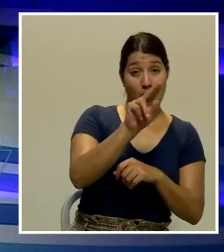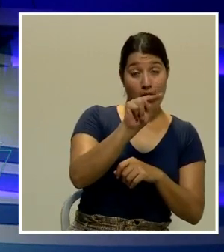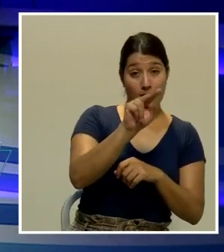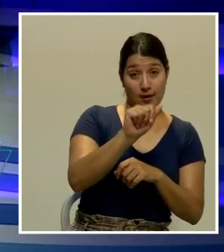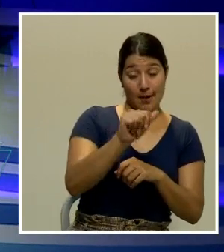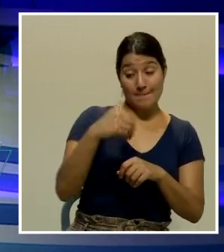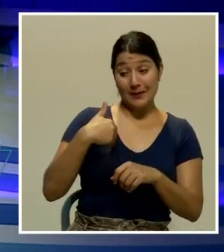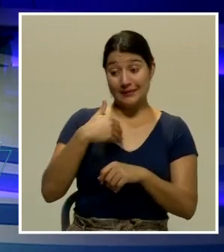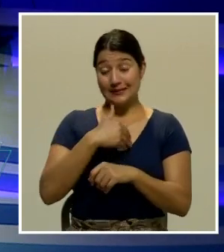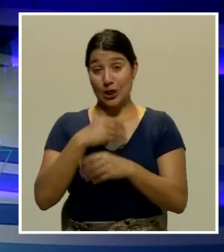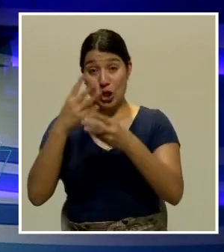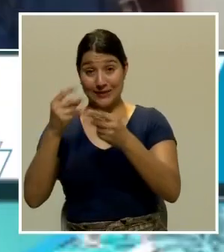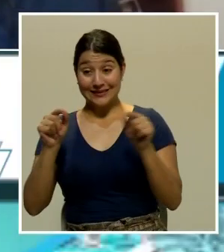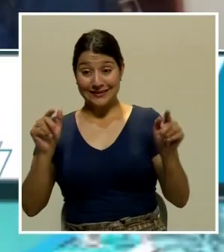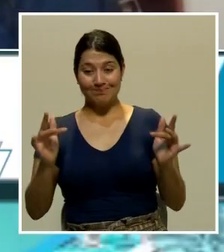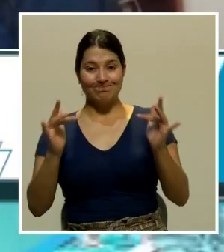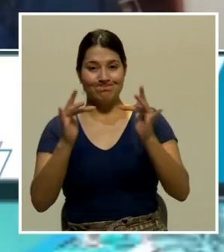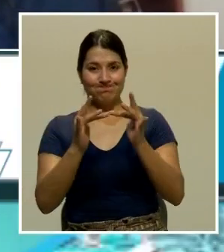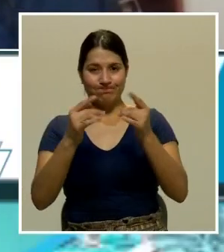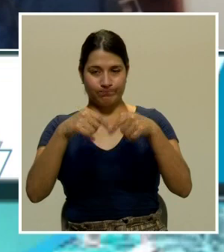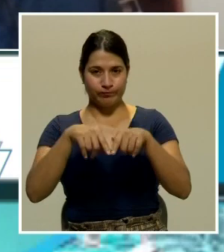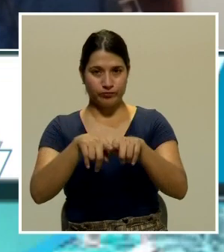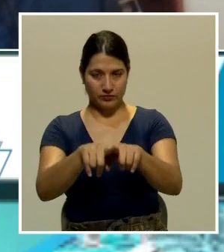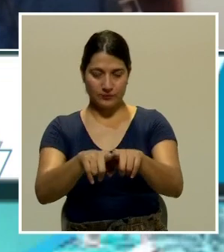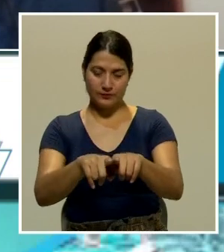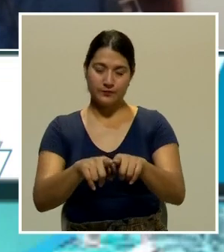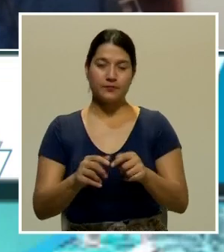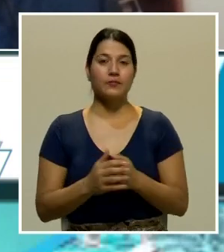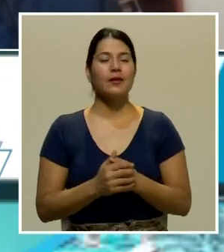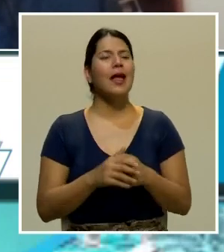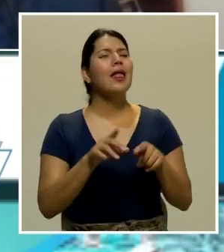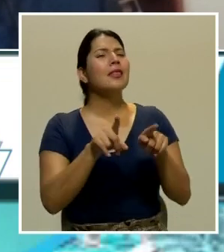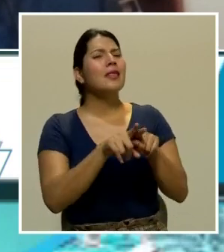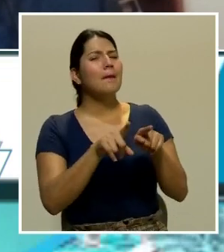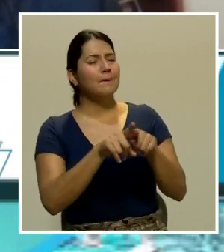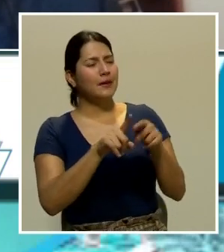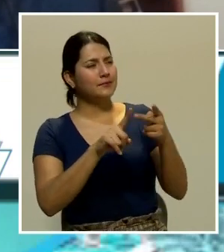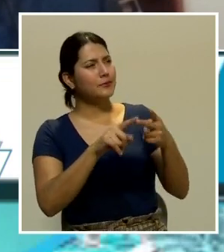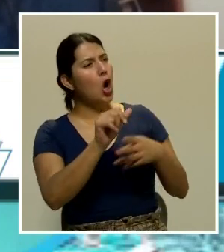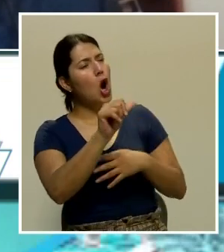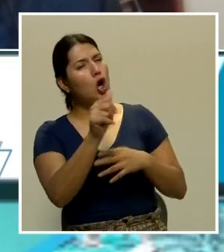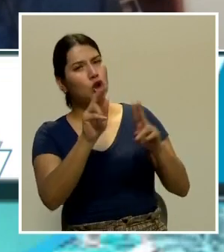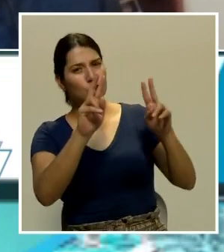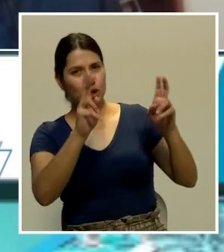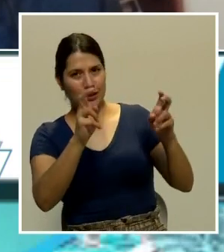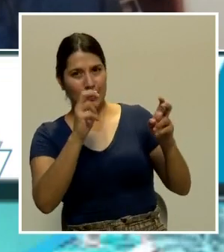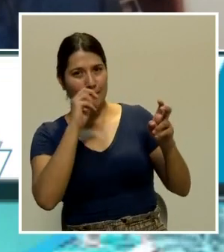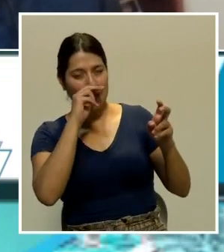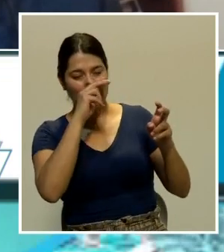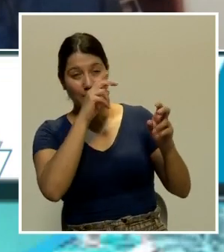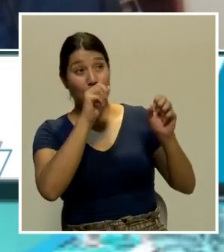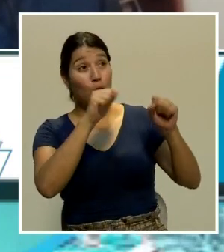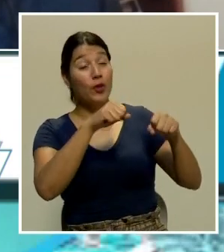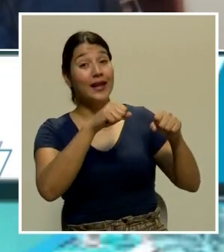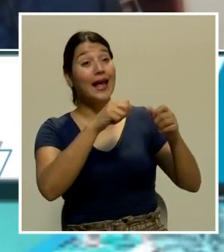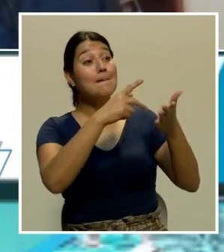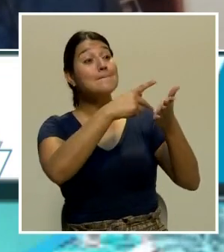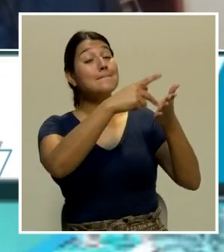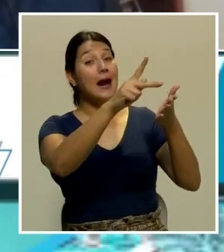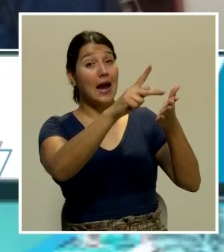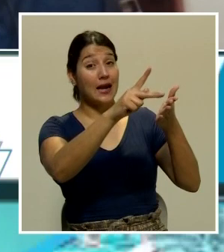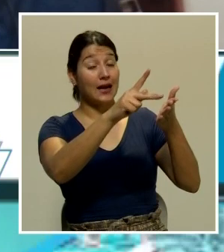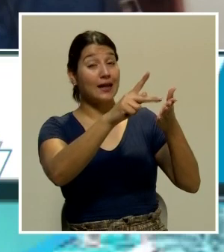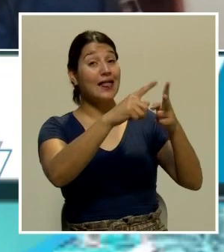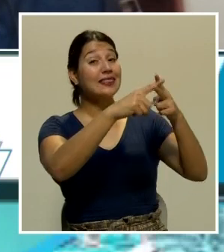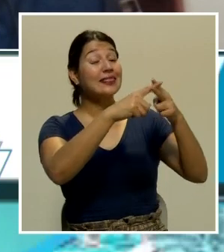impuestos. Otro tema de fondo, don Elian, es el canje de deuda cara por deuda más barata. ¿Cuál